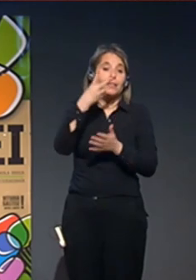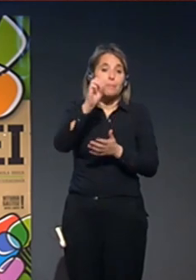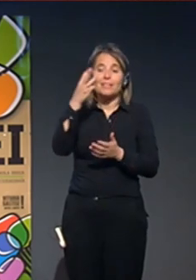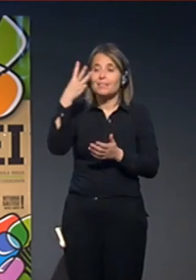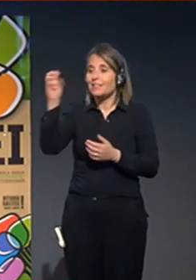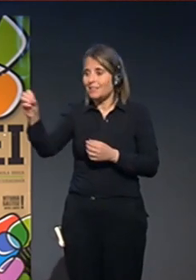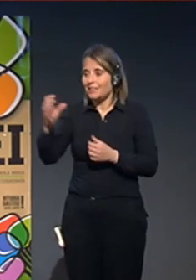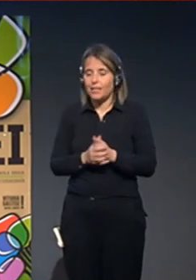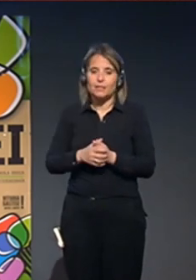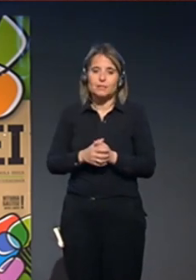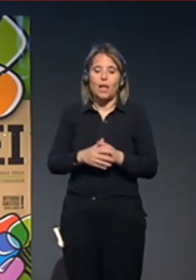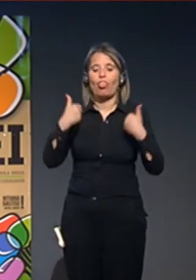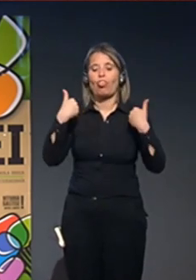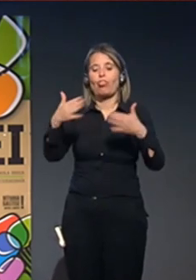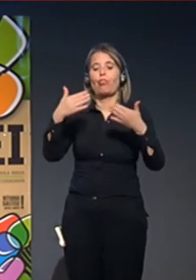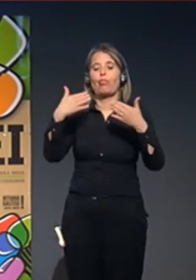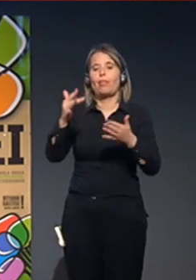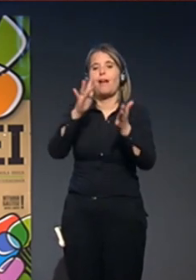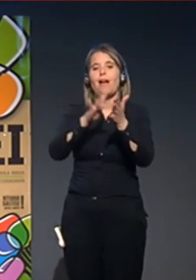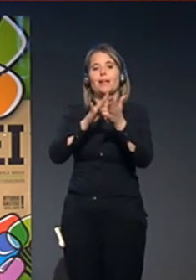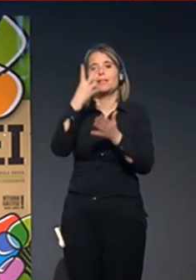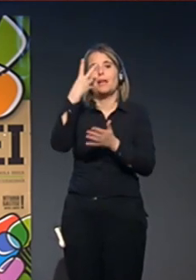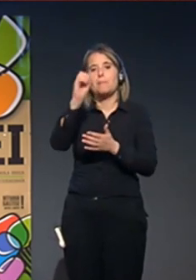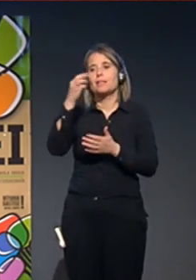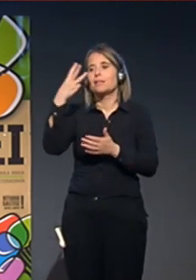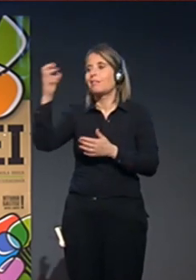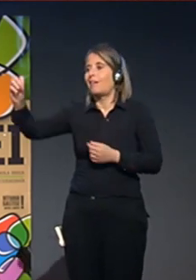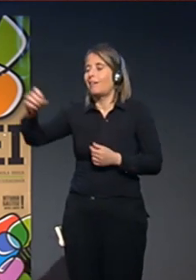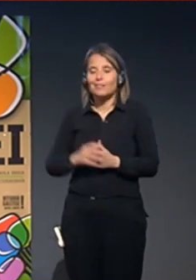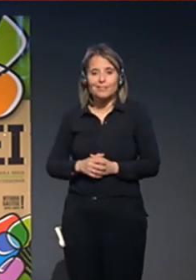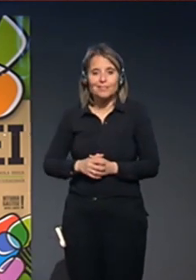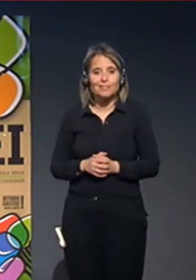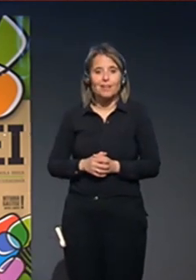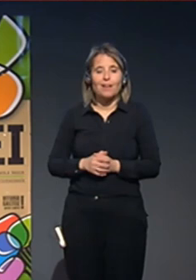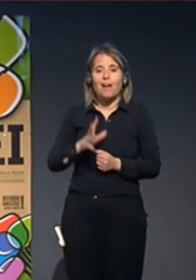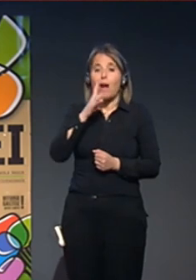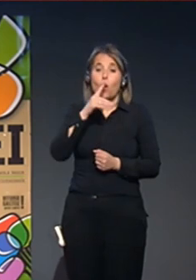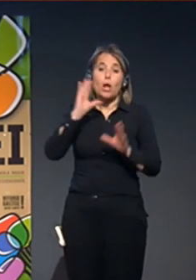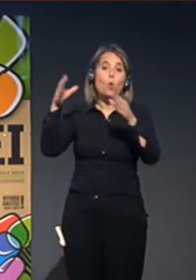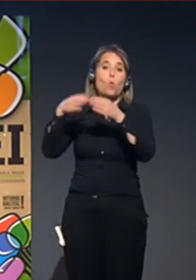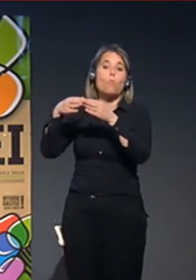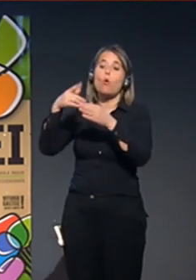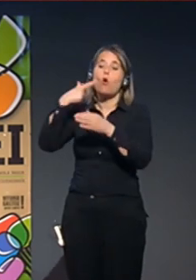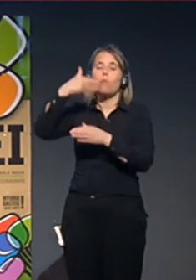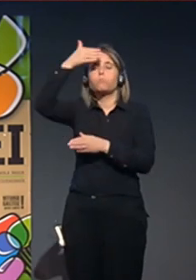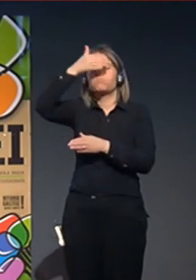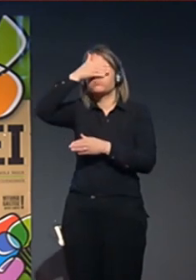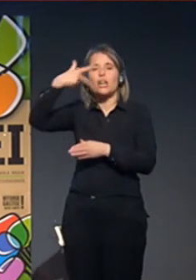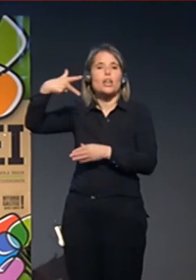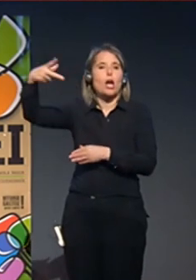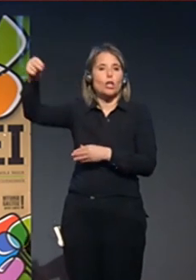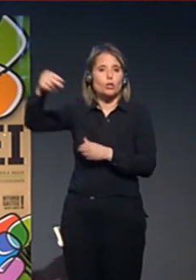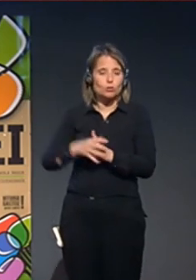tan denostada agenda 2030 hay un grupo de negacionistas que yo diría